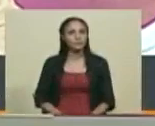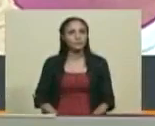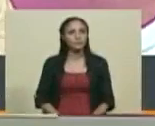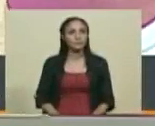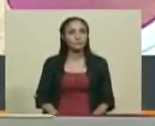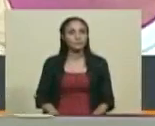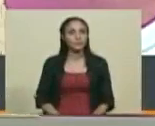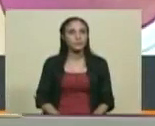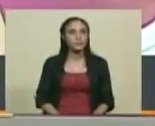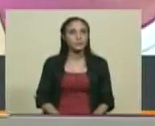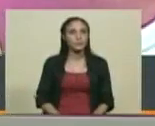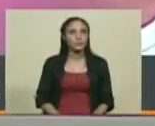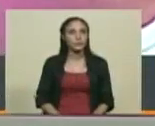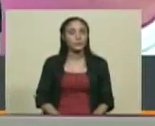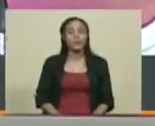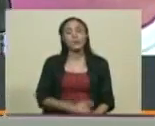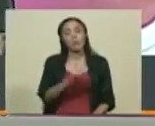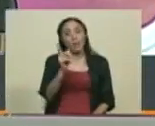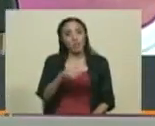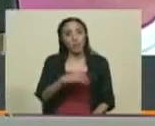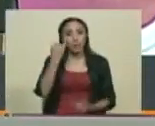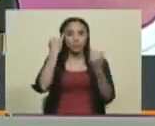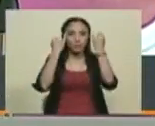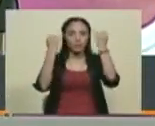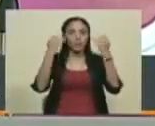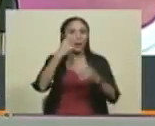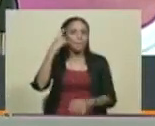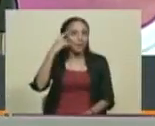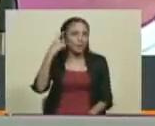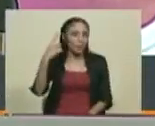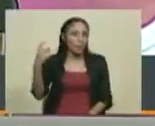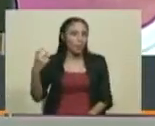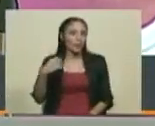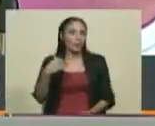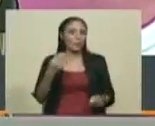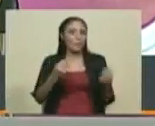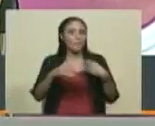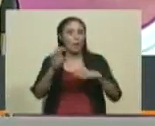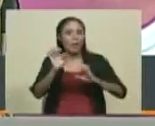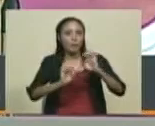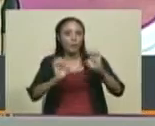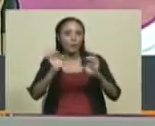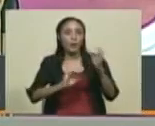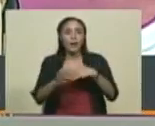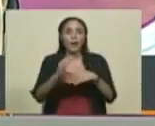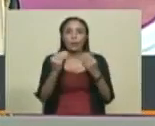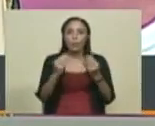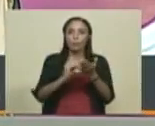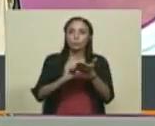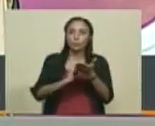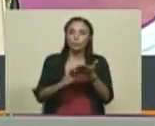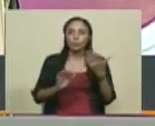Es un método además pedagógico para sacar lecciones de los problemas, de los errores,